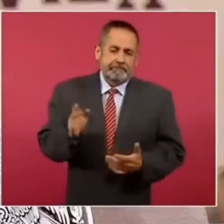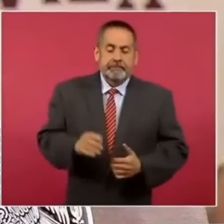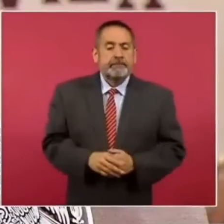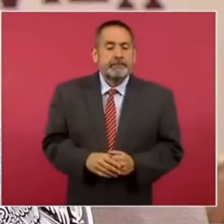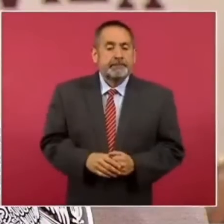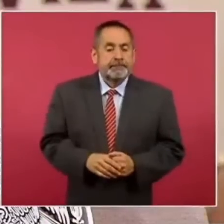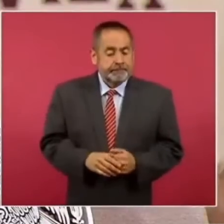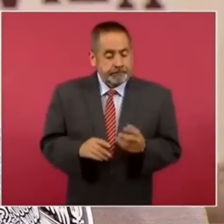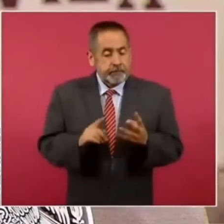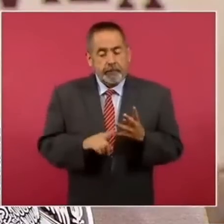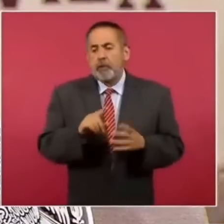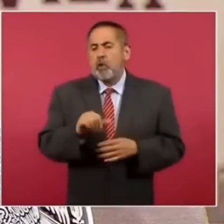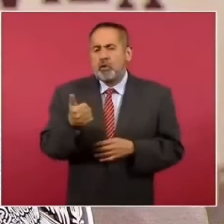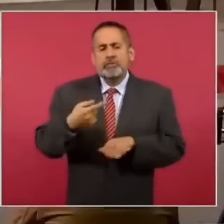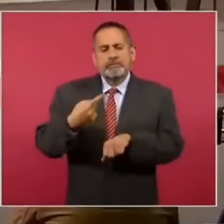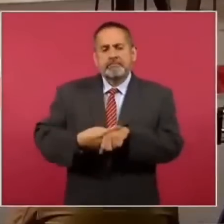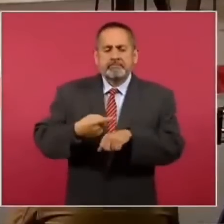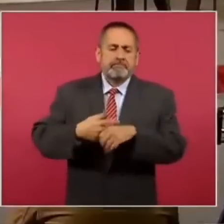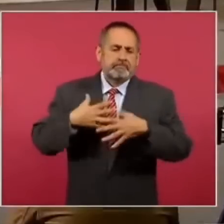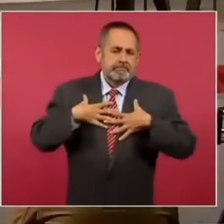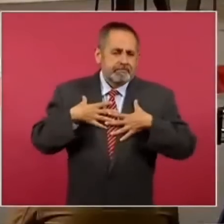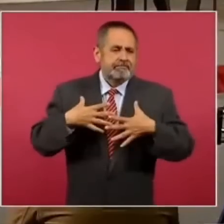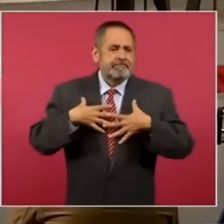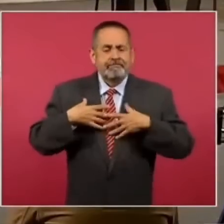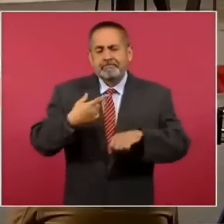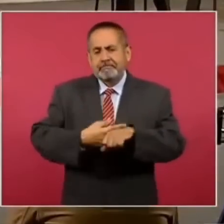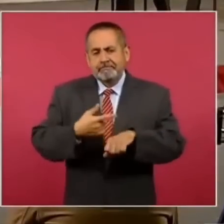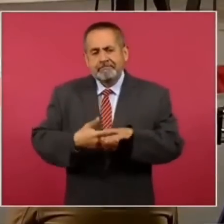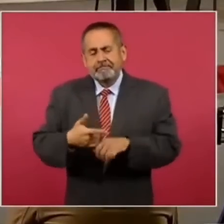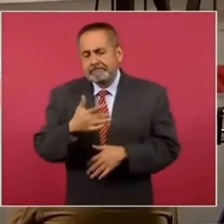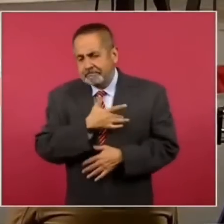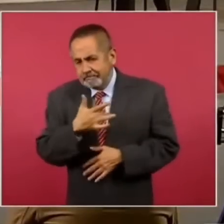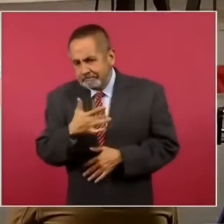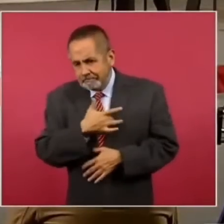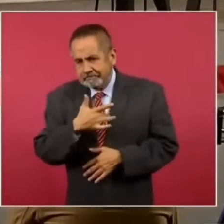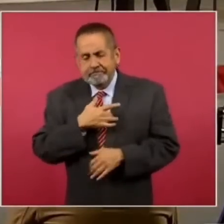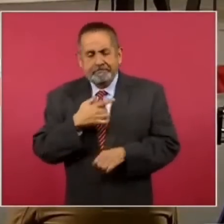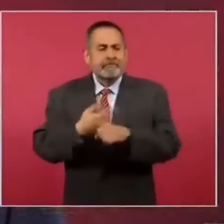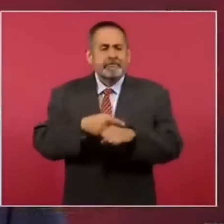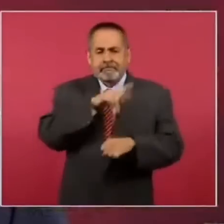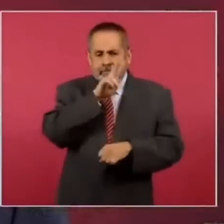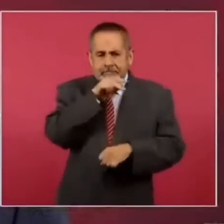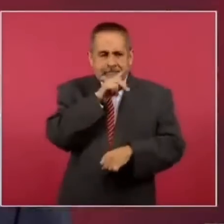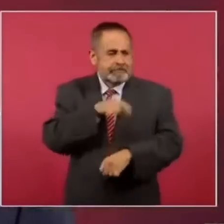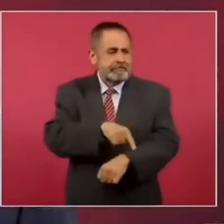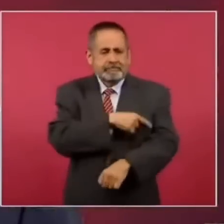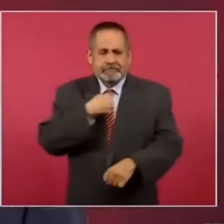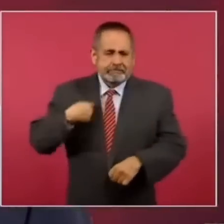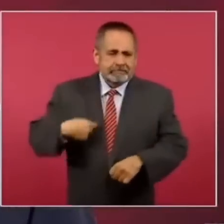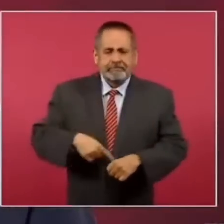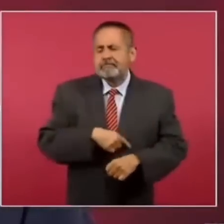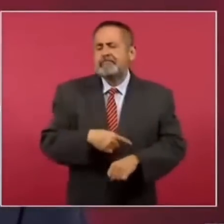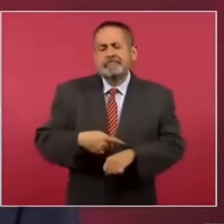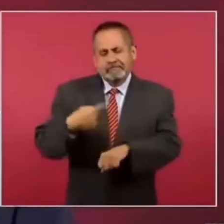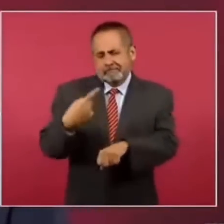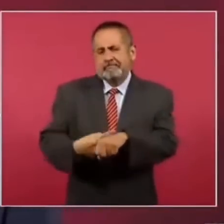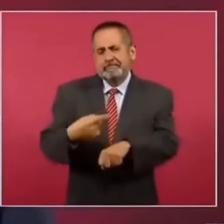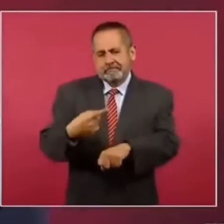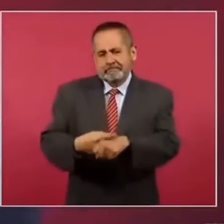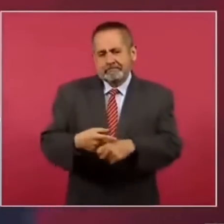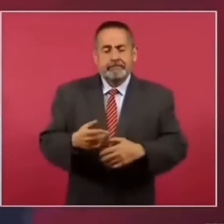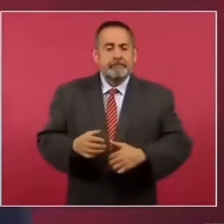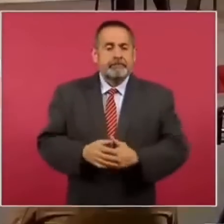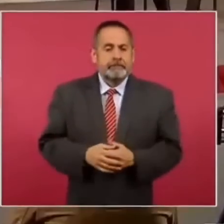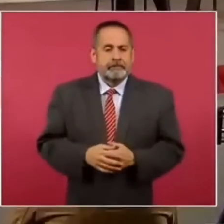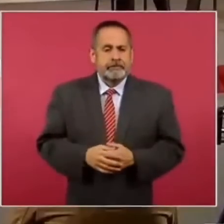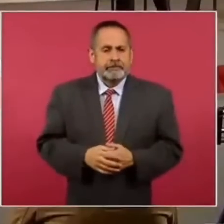daños conocidos del tabaco: enfermedad pulmonar, enfermedad cardíaca, enfermedad arterial y múltiples otras. Vamos a ver qué es esto